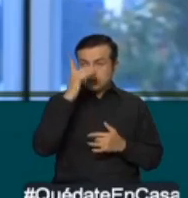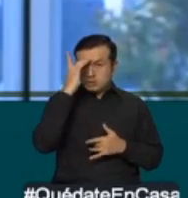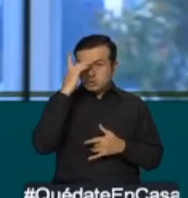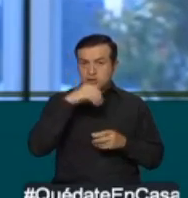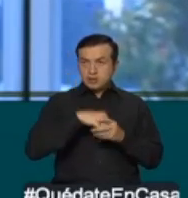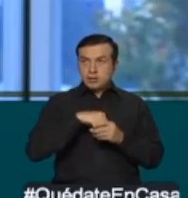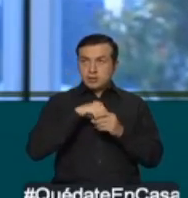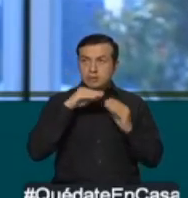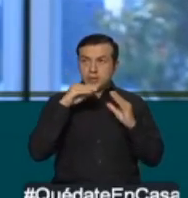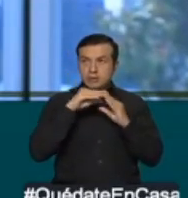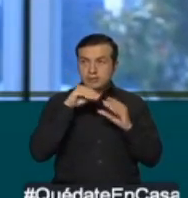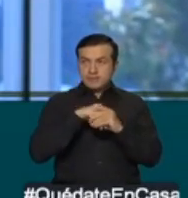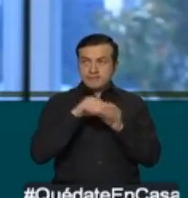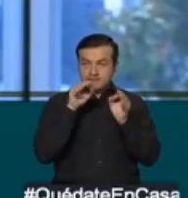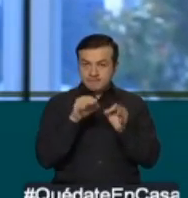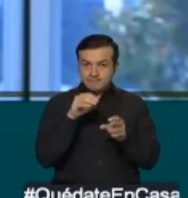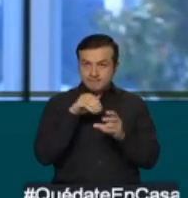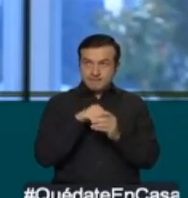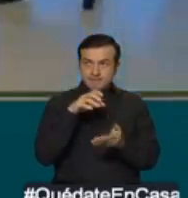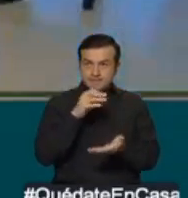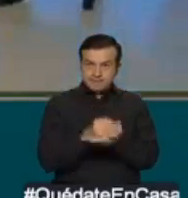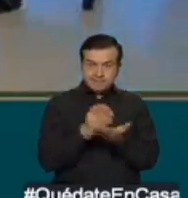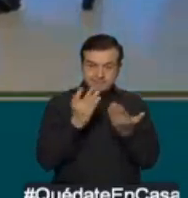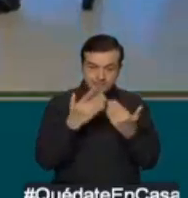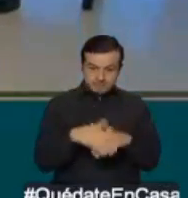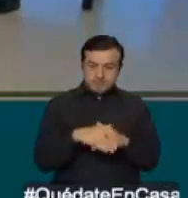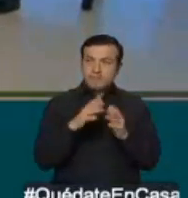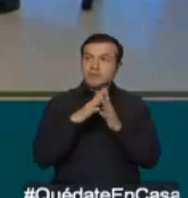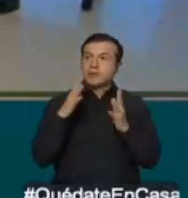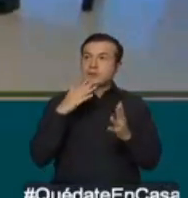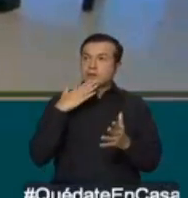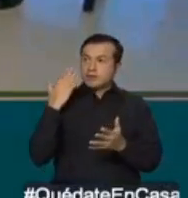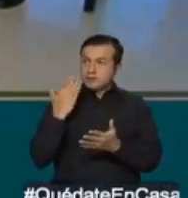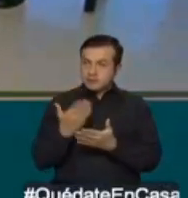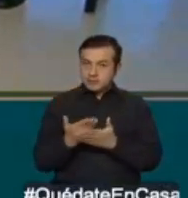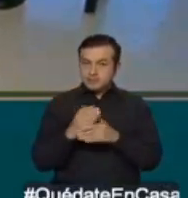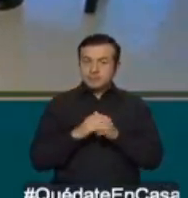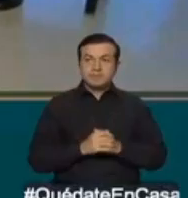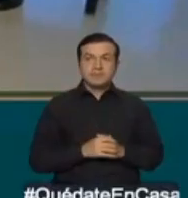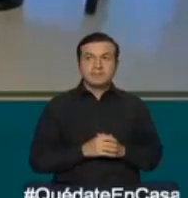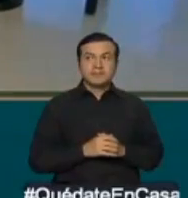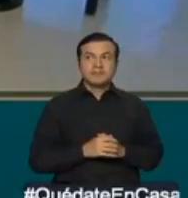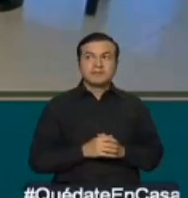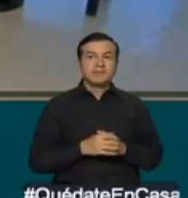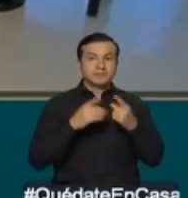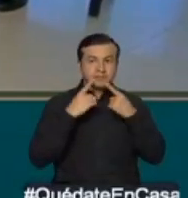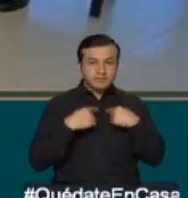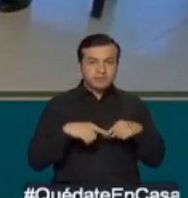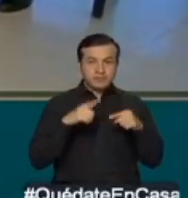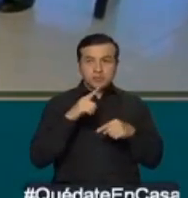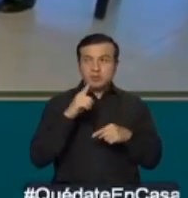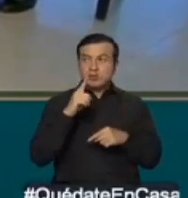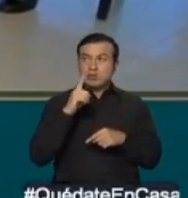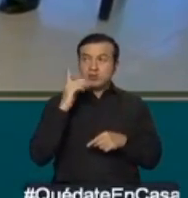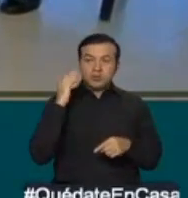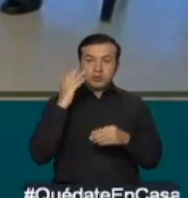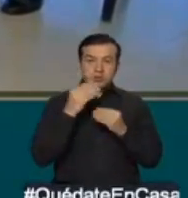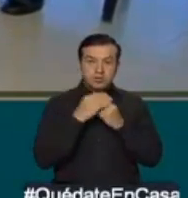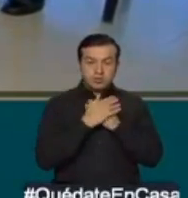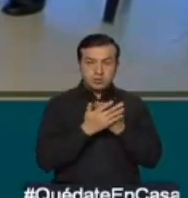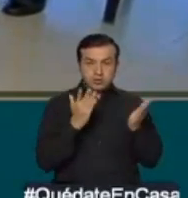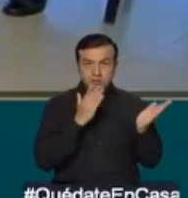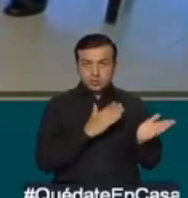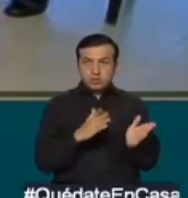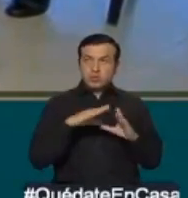domiciliariamente ubicado en la provincia de cotopaxi recuerdo gracias ministra en estos últimos minutos últimas horas se ha revisado